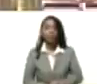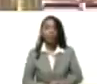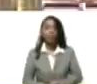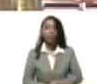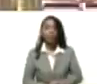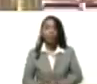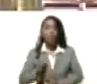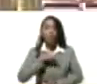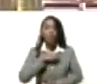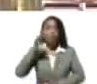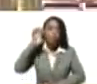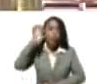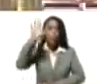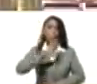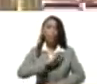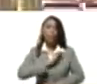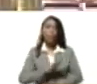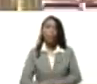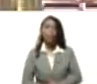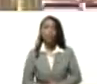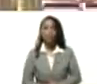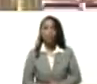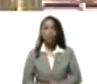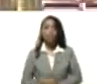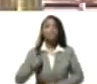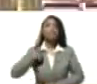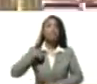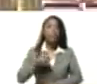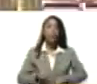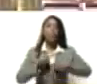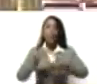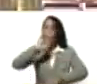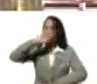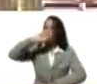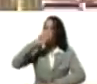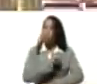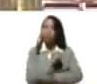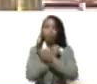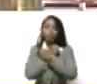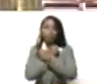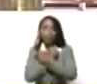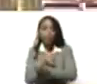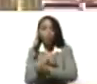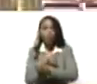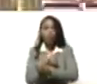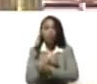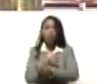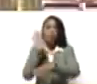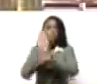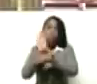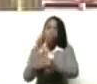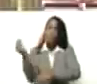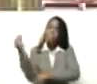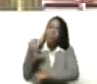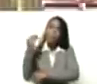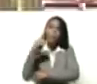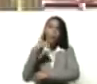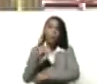a nuestro país tenemos que darle más amor y cuidar más